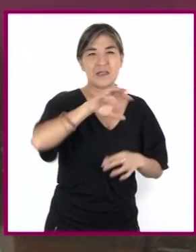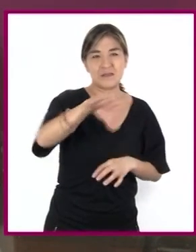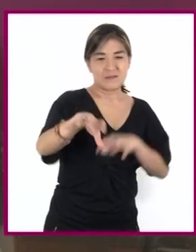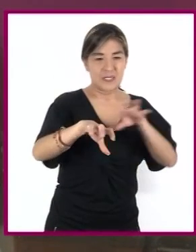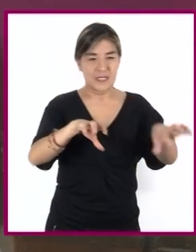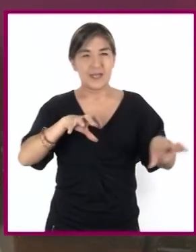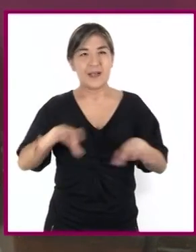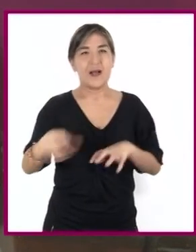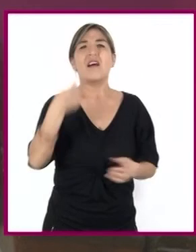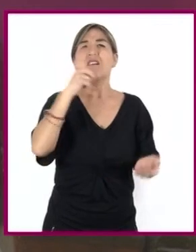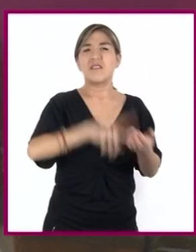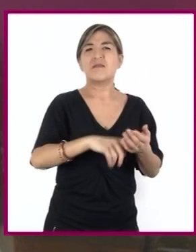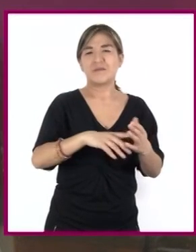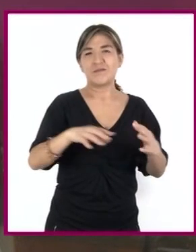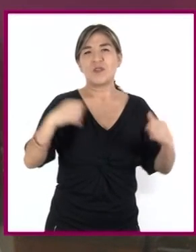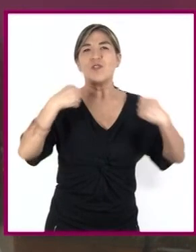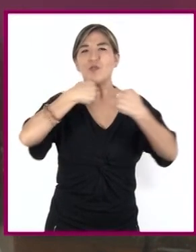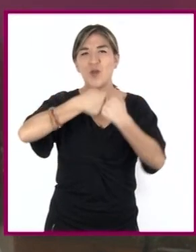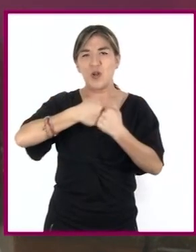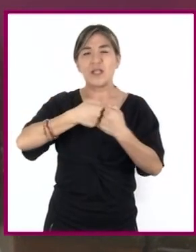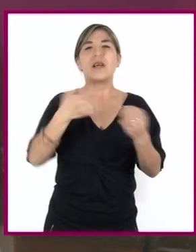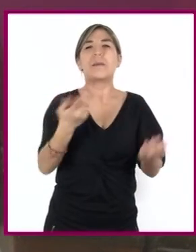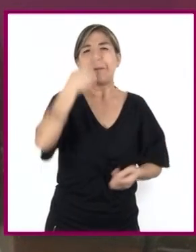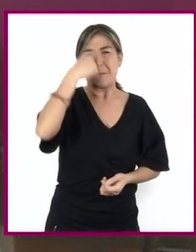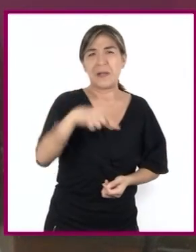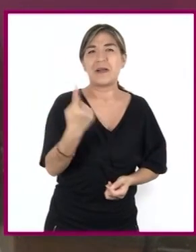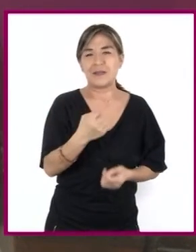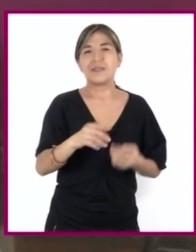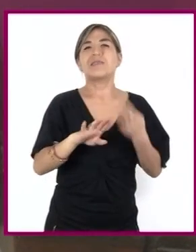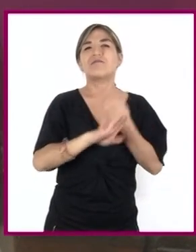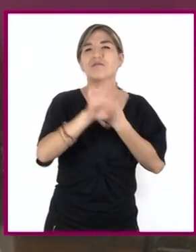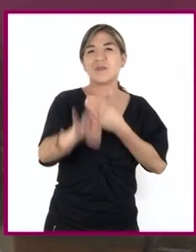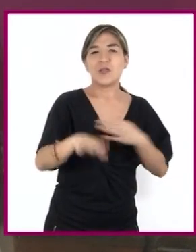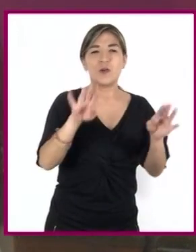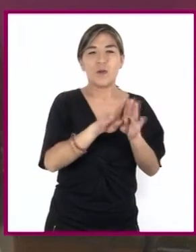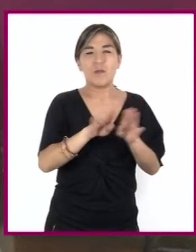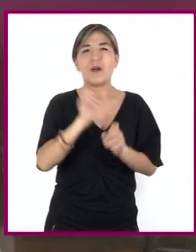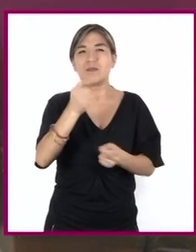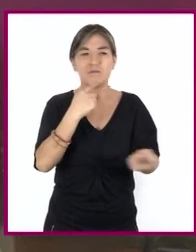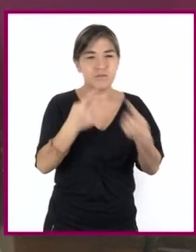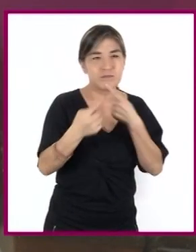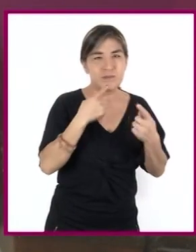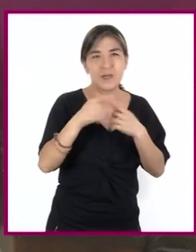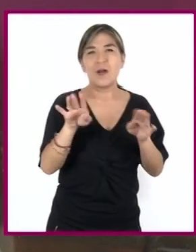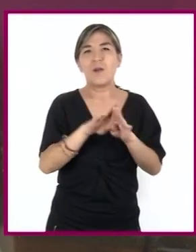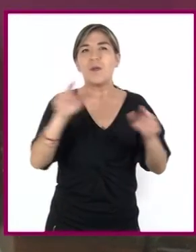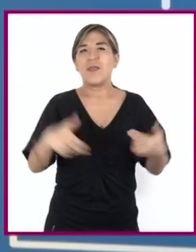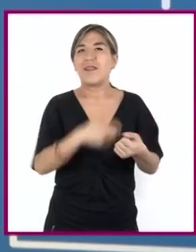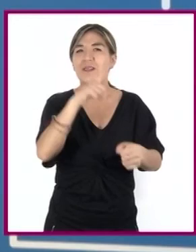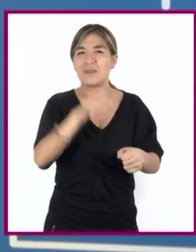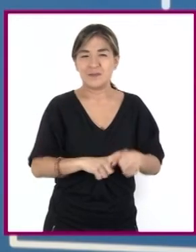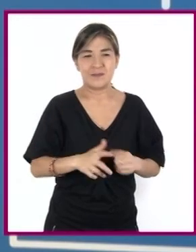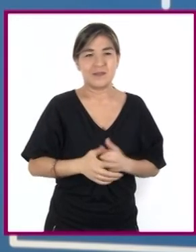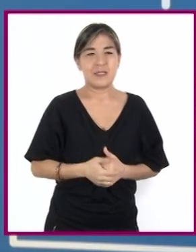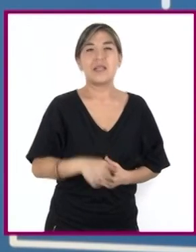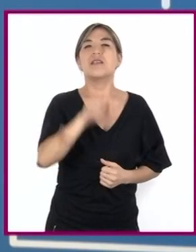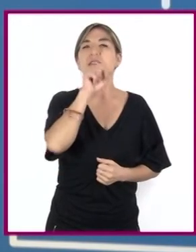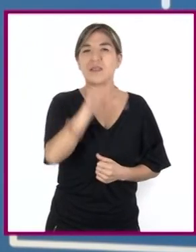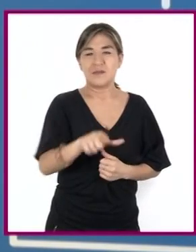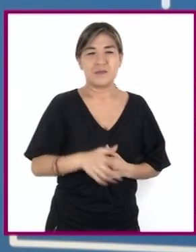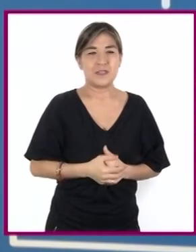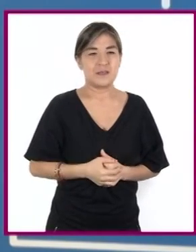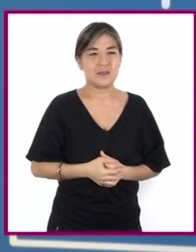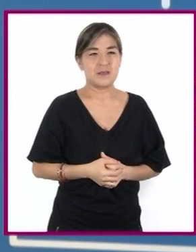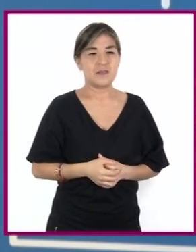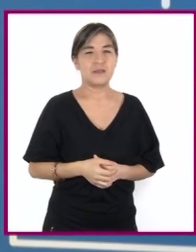través de una frontera, con la finalidad de evitar que se organizaran movimientos nacionalistas. También,